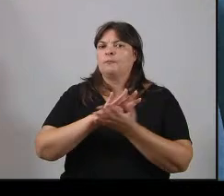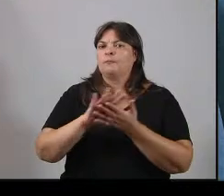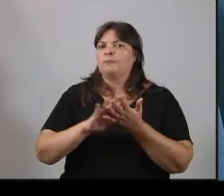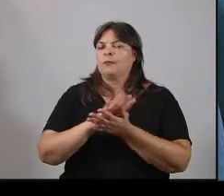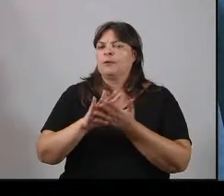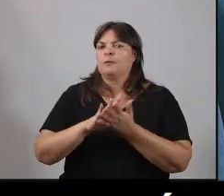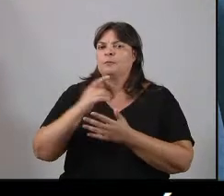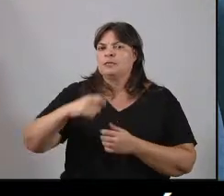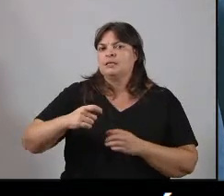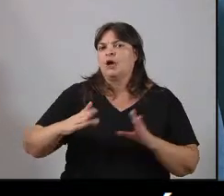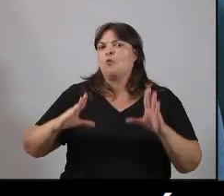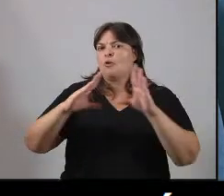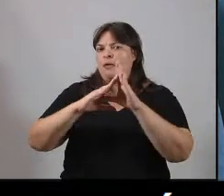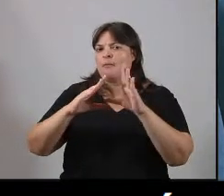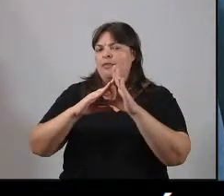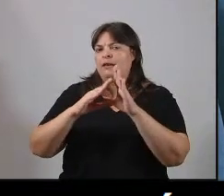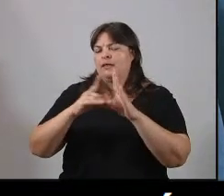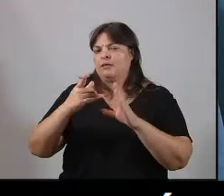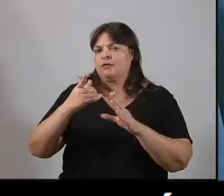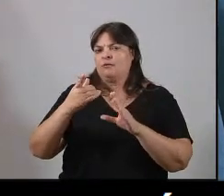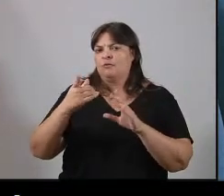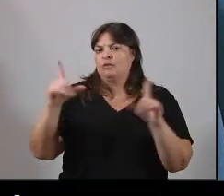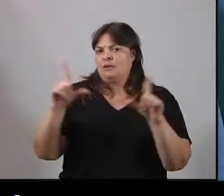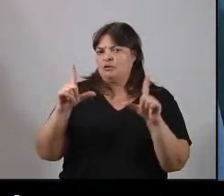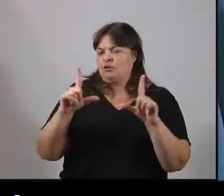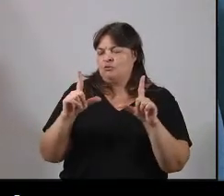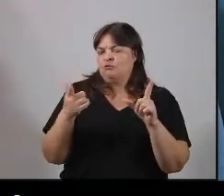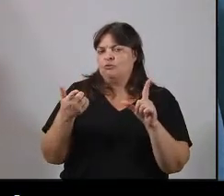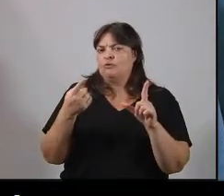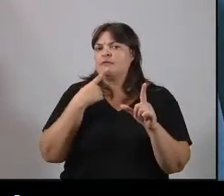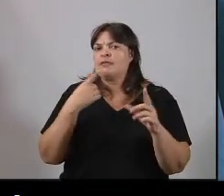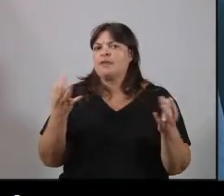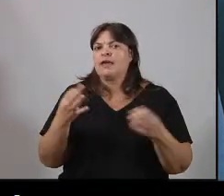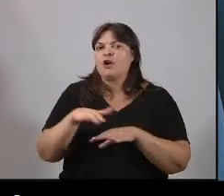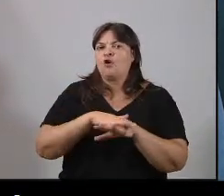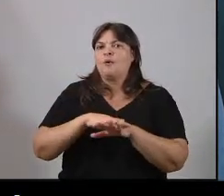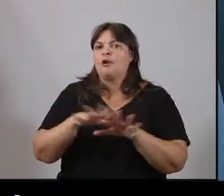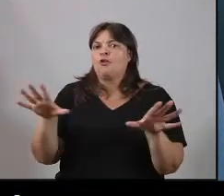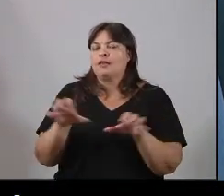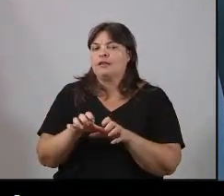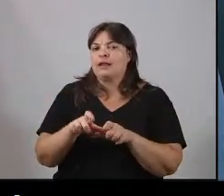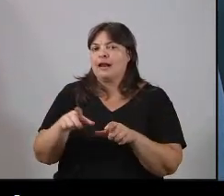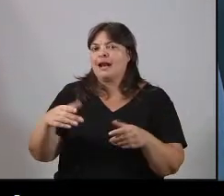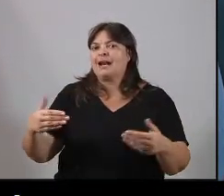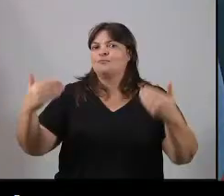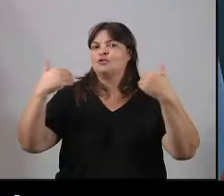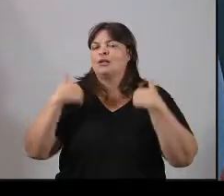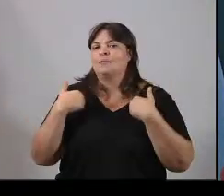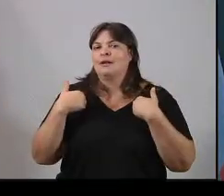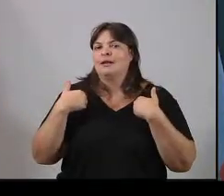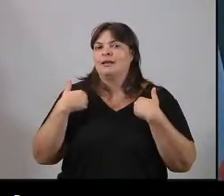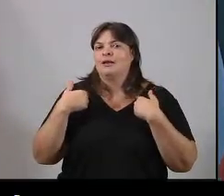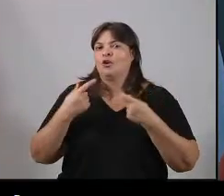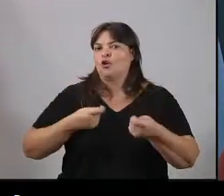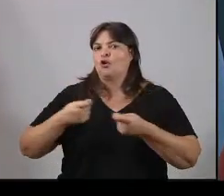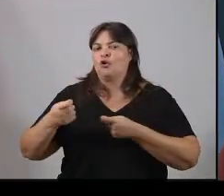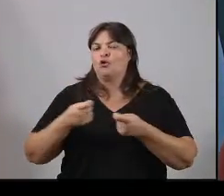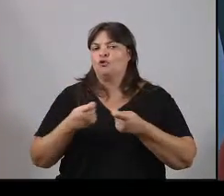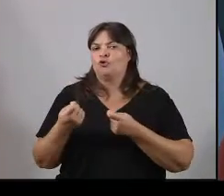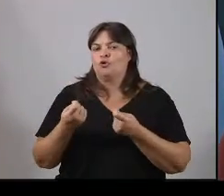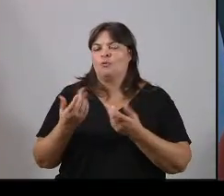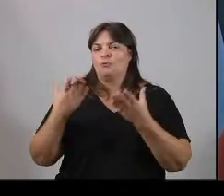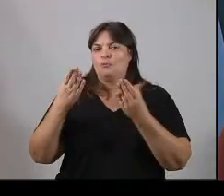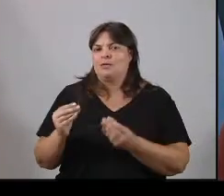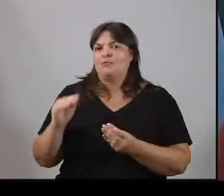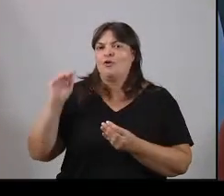Comunidad de Madrid en un programa de televisión donde dijo que el Gobierno central era responsable de un descontrol masivo de la inmigración y que